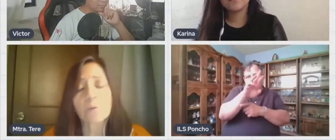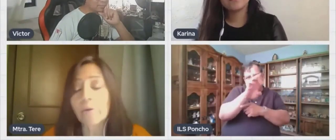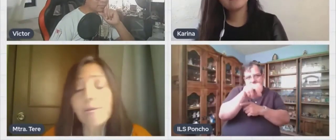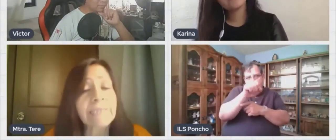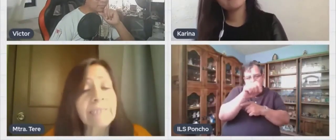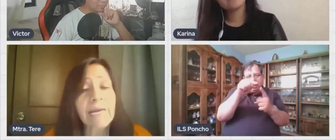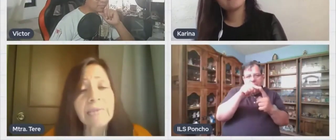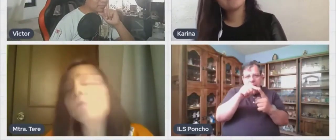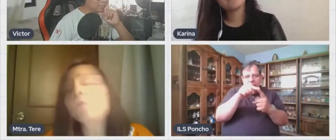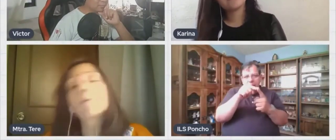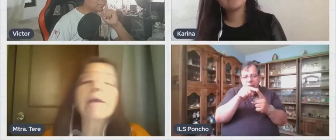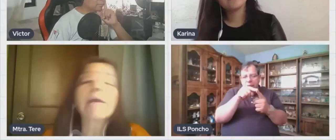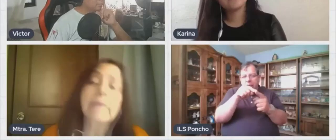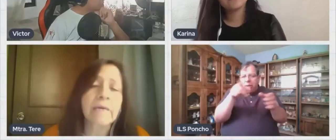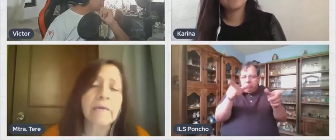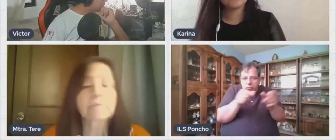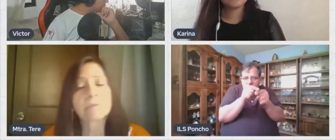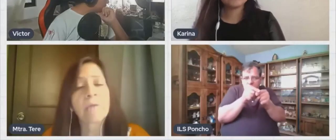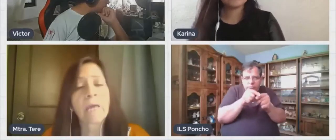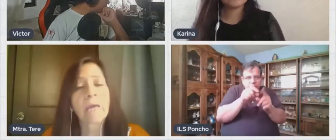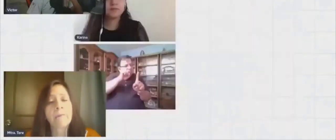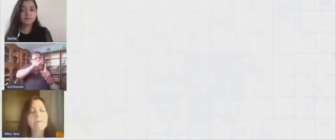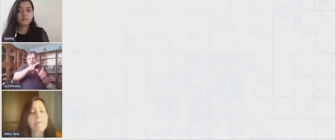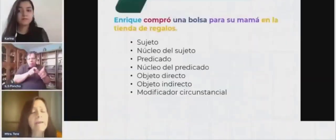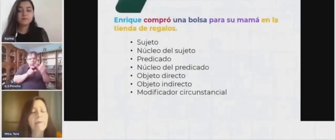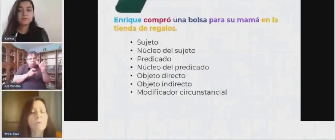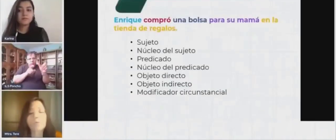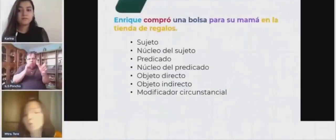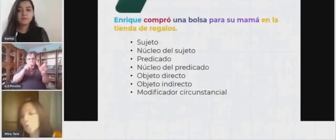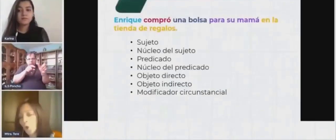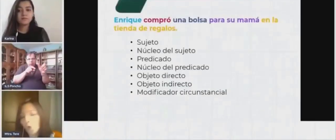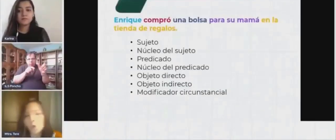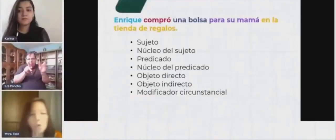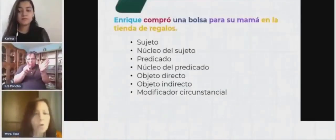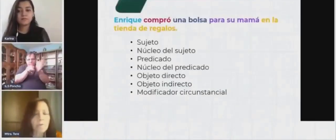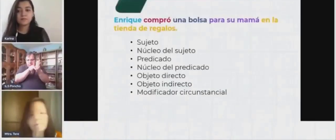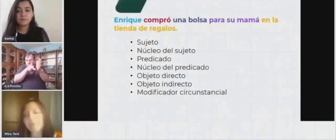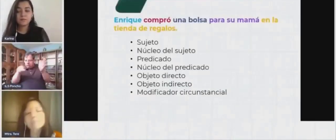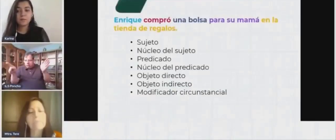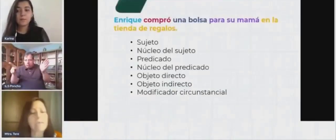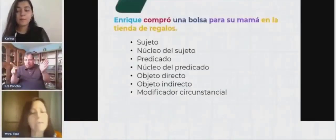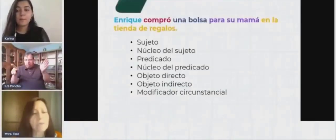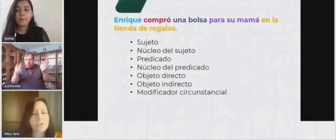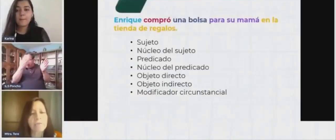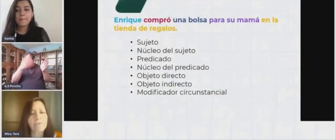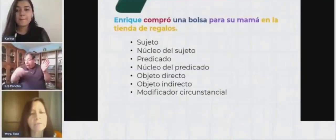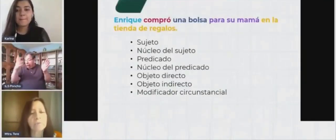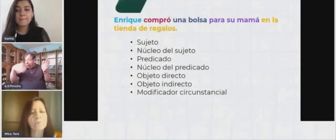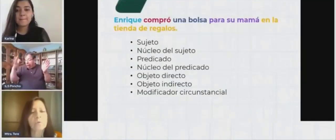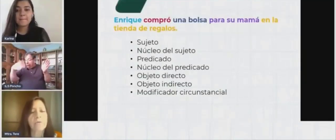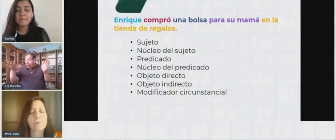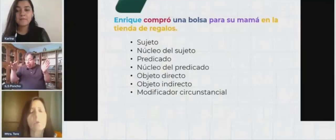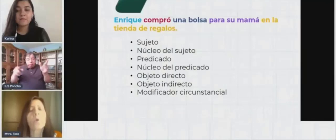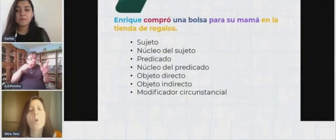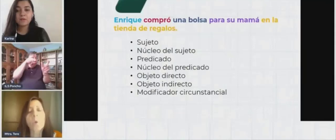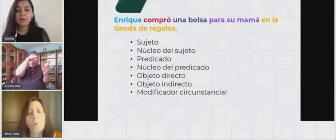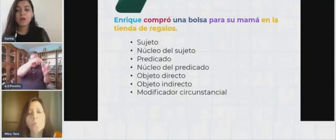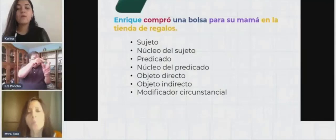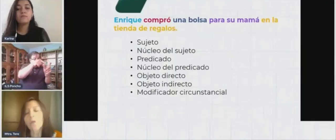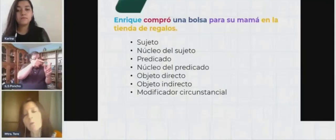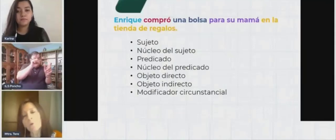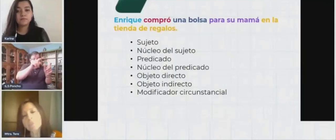sujeto En este caso Enrique Predicado Todo lo demás Que no seas un sujeto